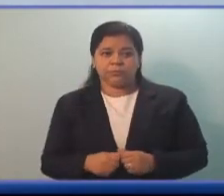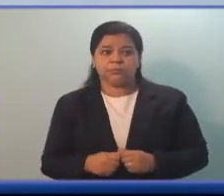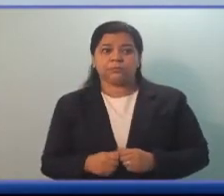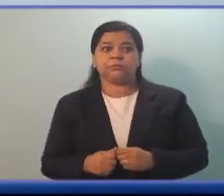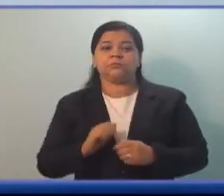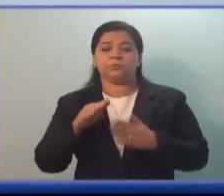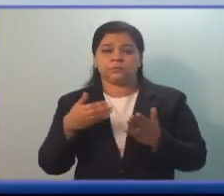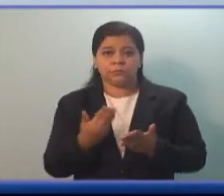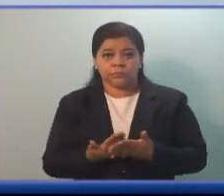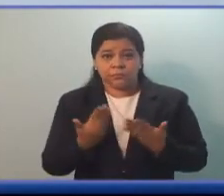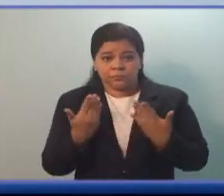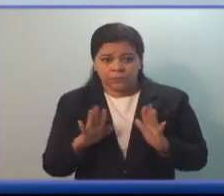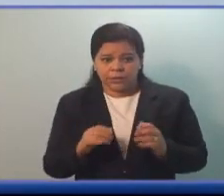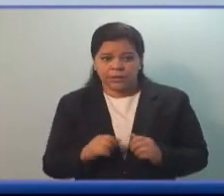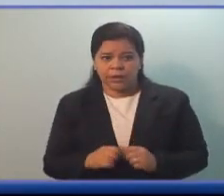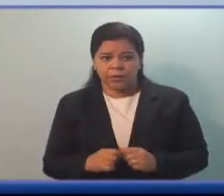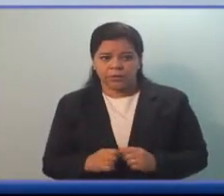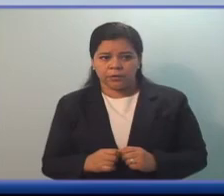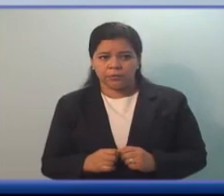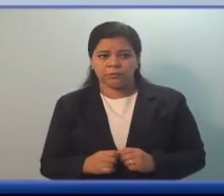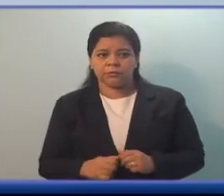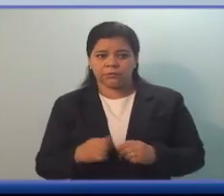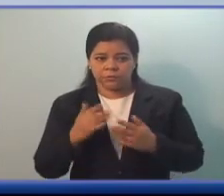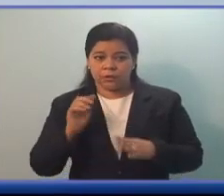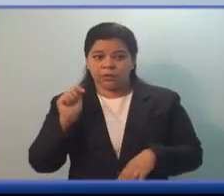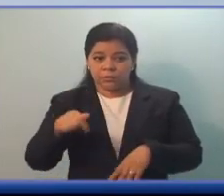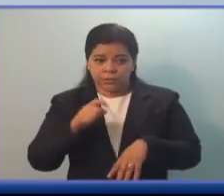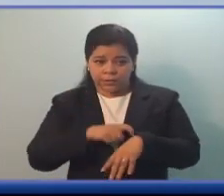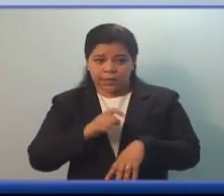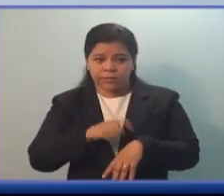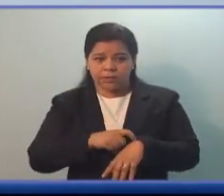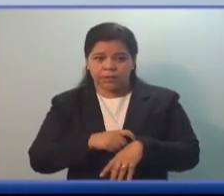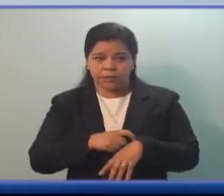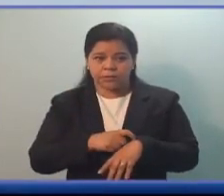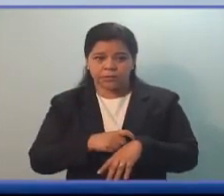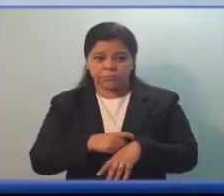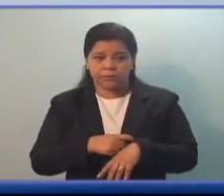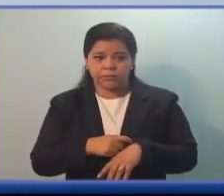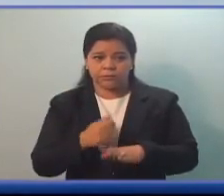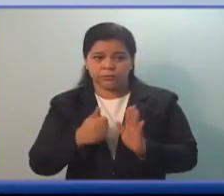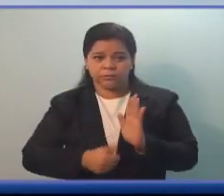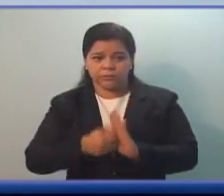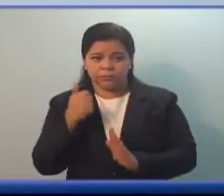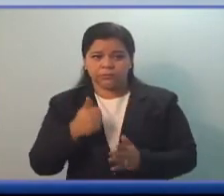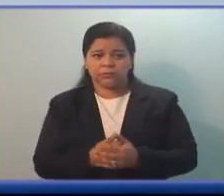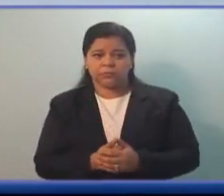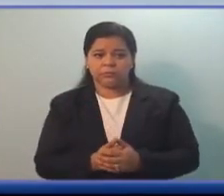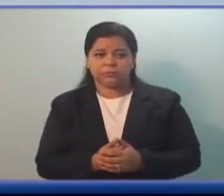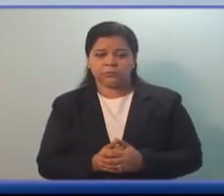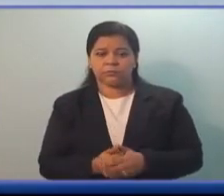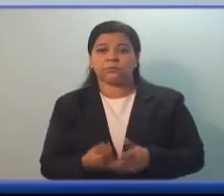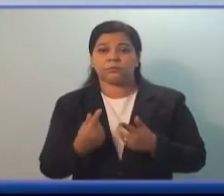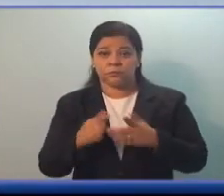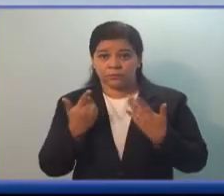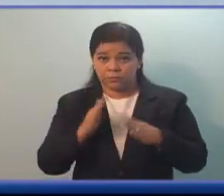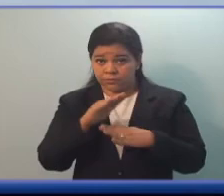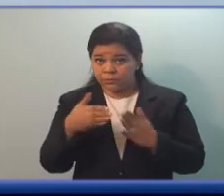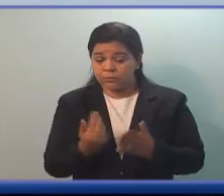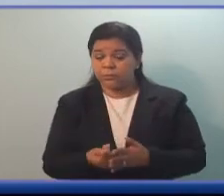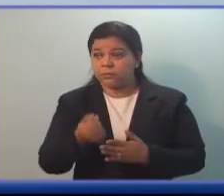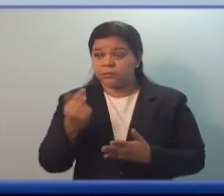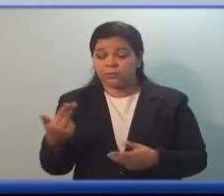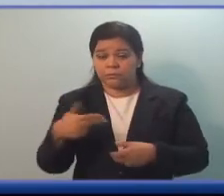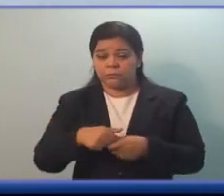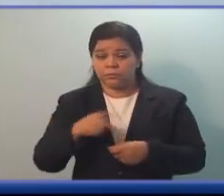es, digamos, la misma. Yo recuerdo un momento determinado, cuando estaba el director, una persona en la policía